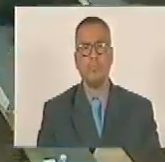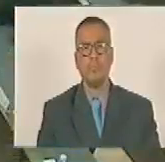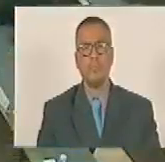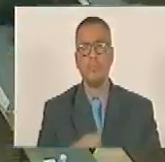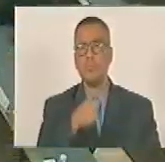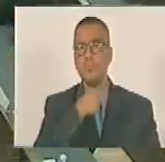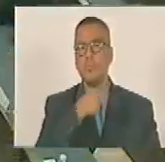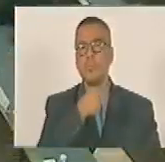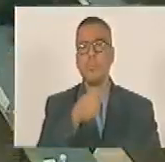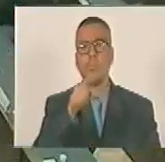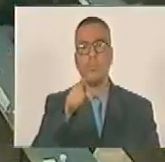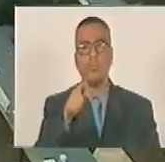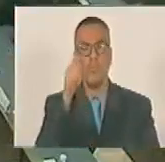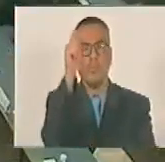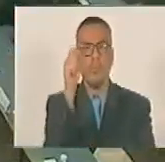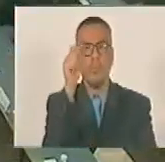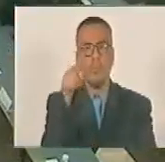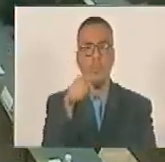Micrófono para el diputado, por favor.